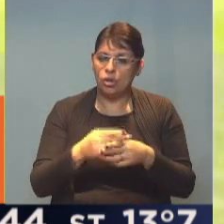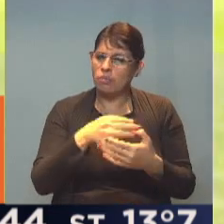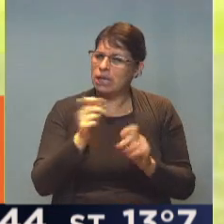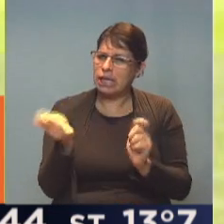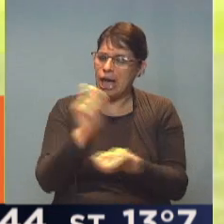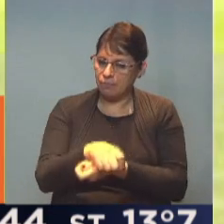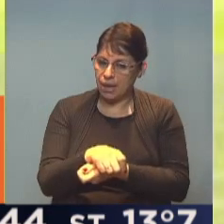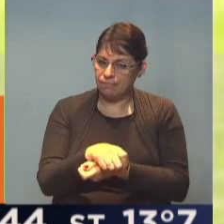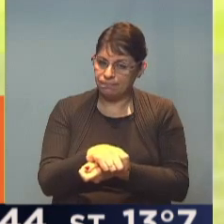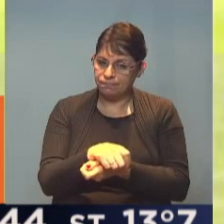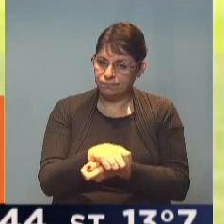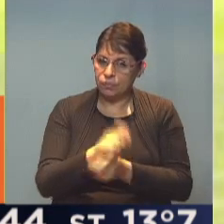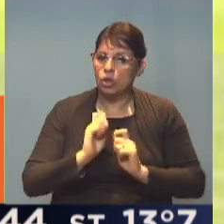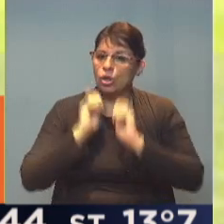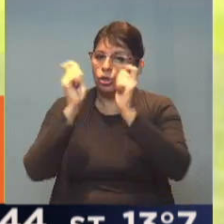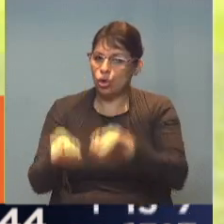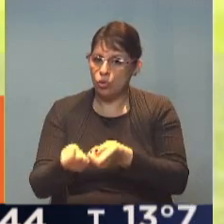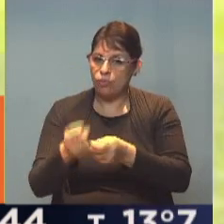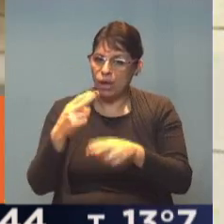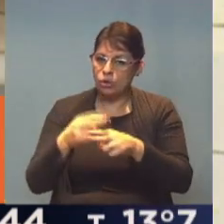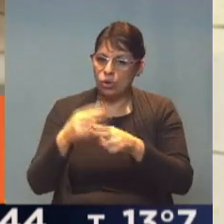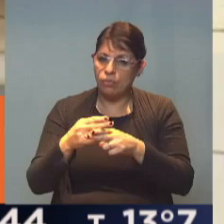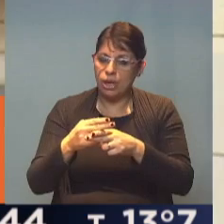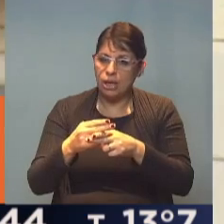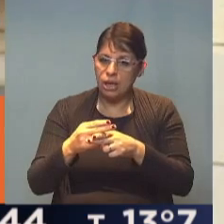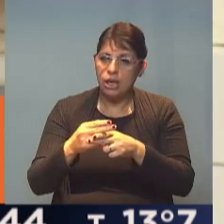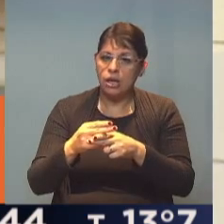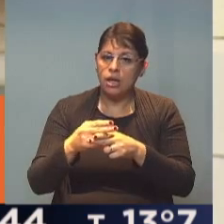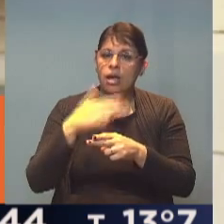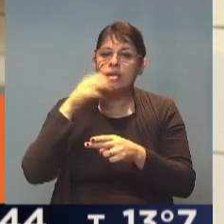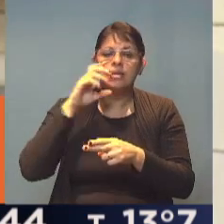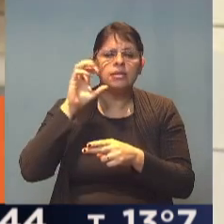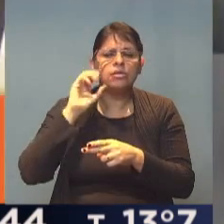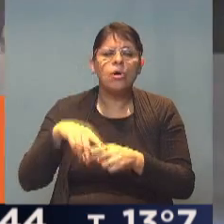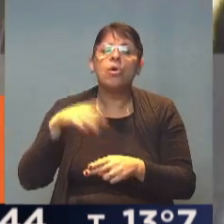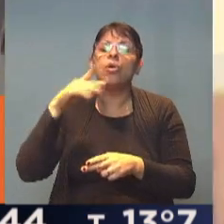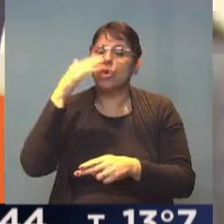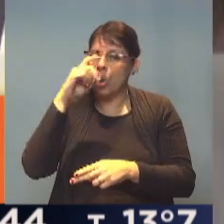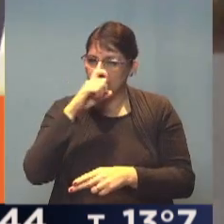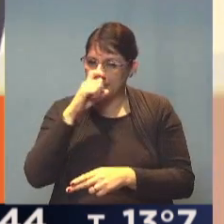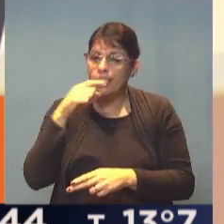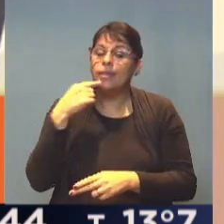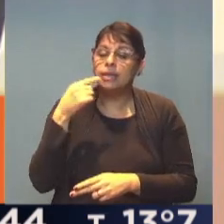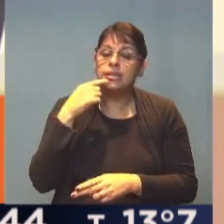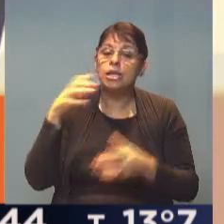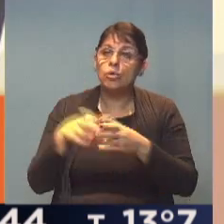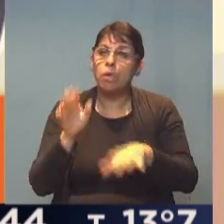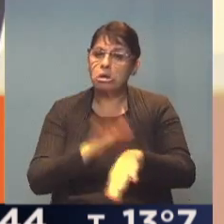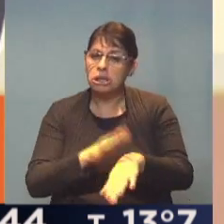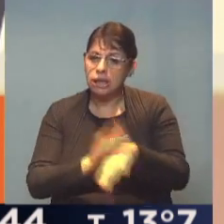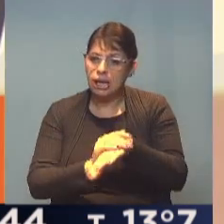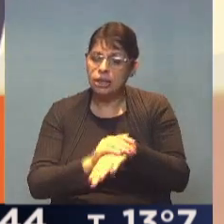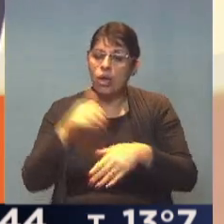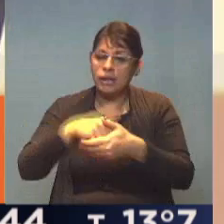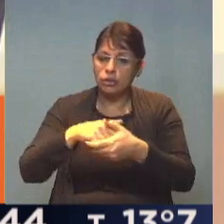la Victoria de encima y pasar a llamarse Haciendo Corrientes. Esto provocó una fractura que llevó a que los sectores de izquierda que integraban el